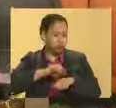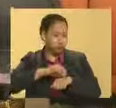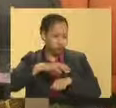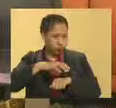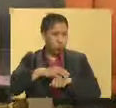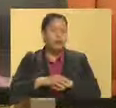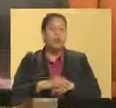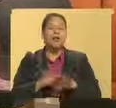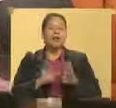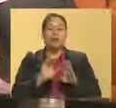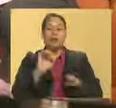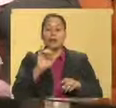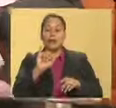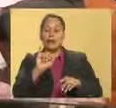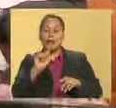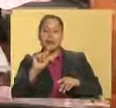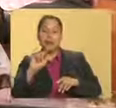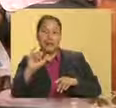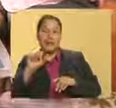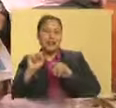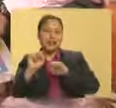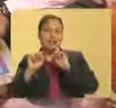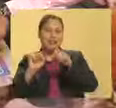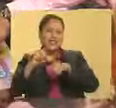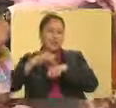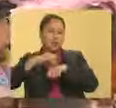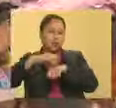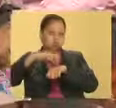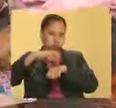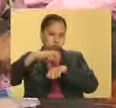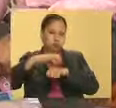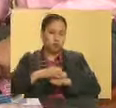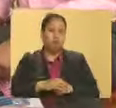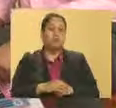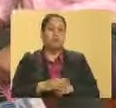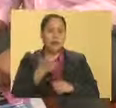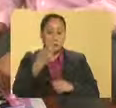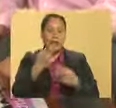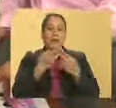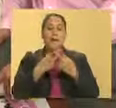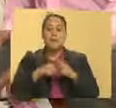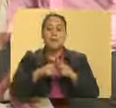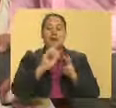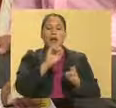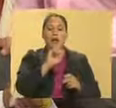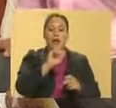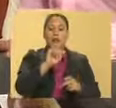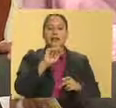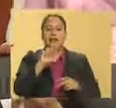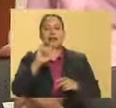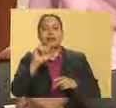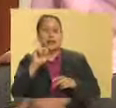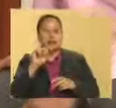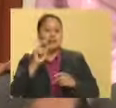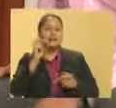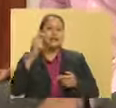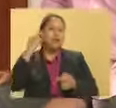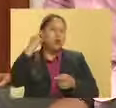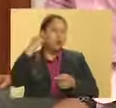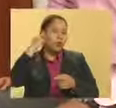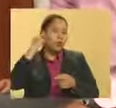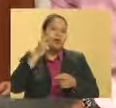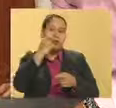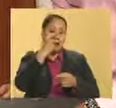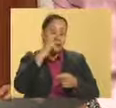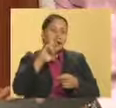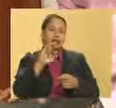la terminación itis significa inflamación. Entonces, de ahí que tenemos otitis, que es del oído, rinitis